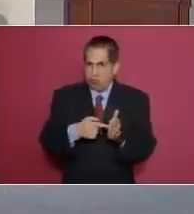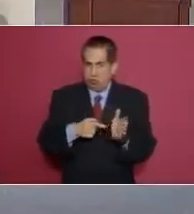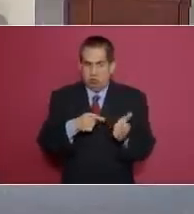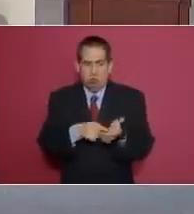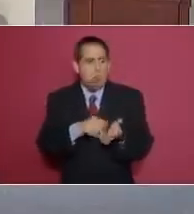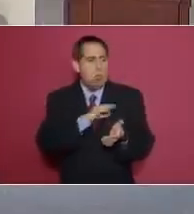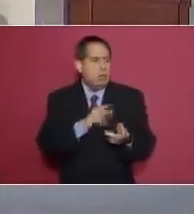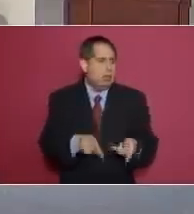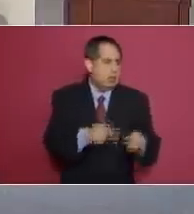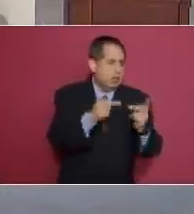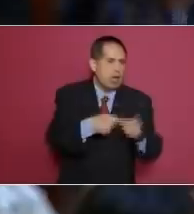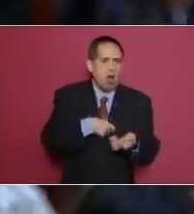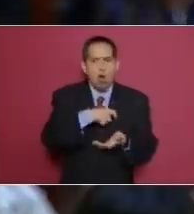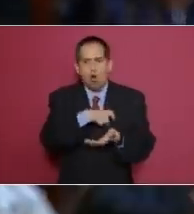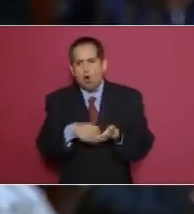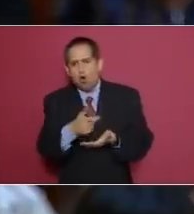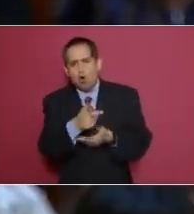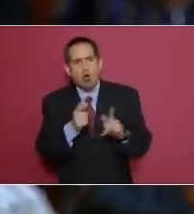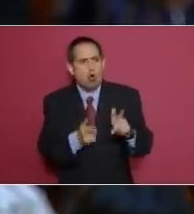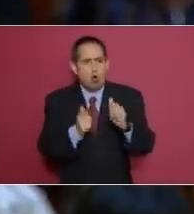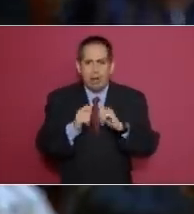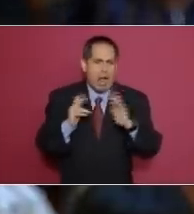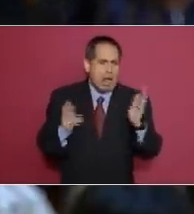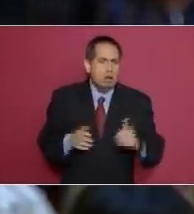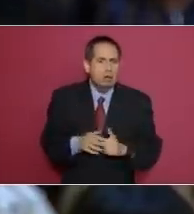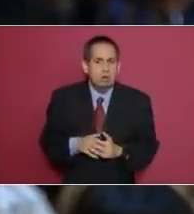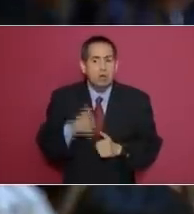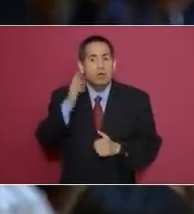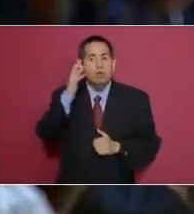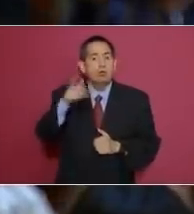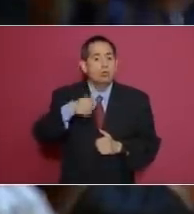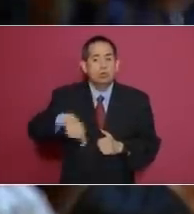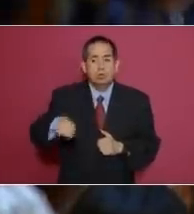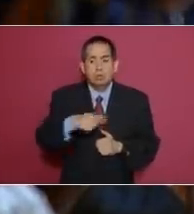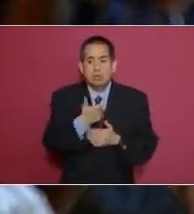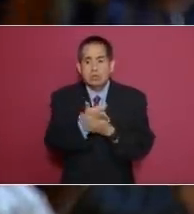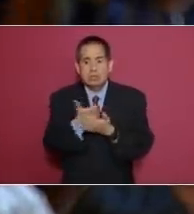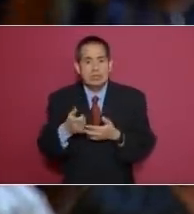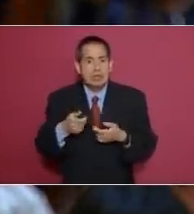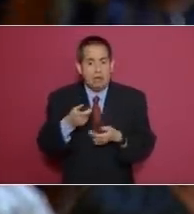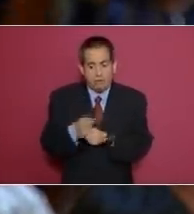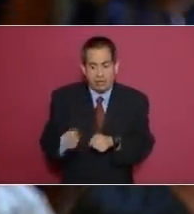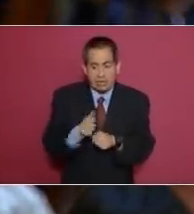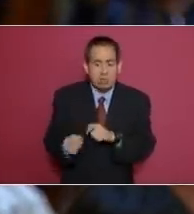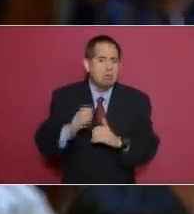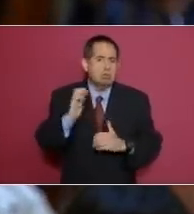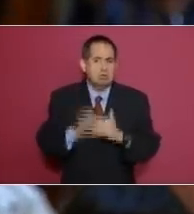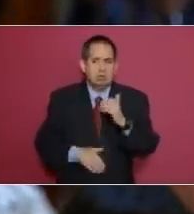vender mercancía en un futuro cuando deje ya de circular el dinero en efectivo.